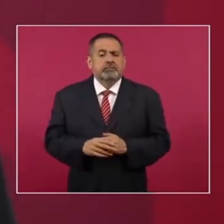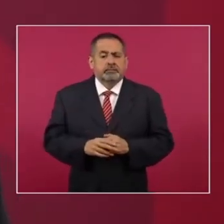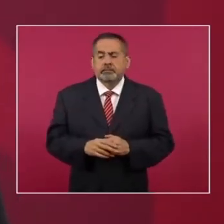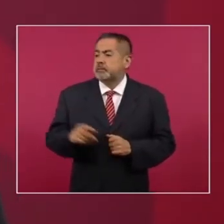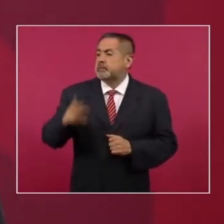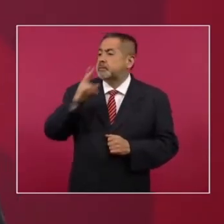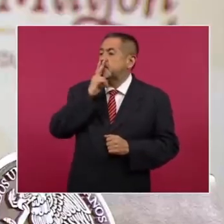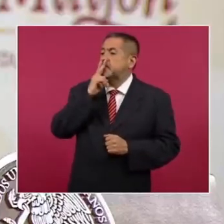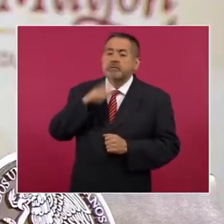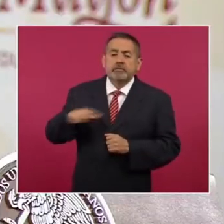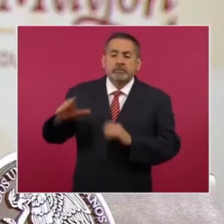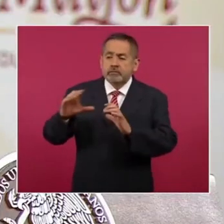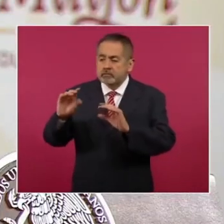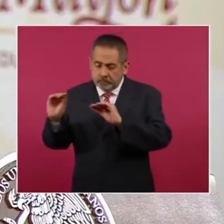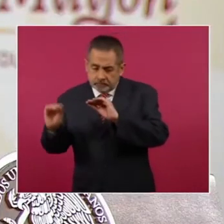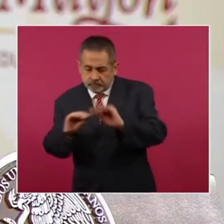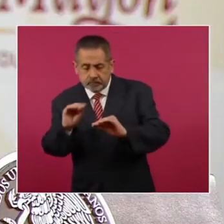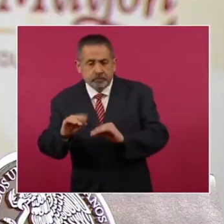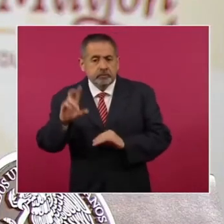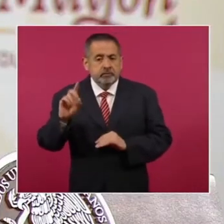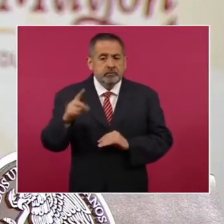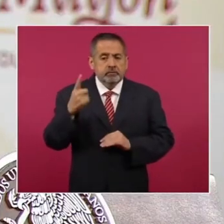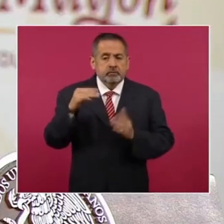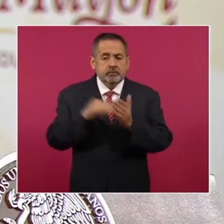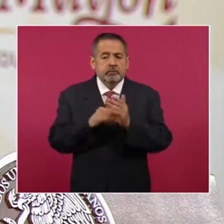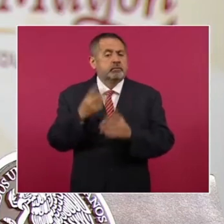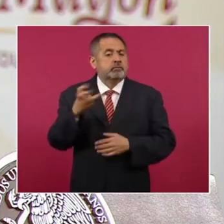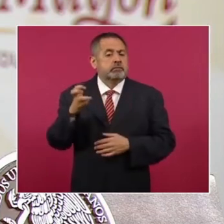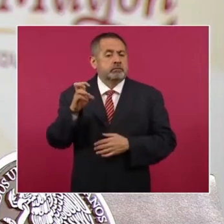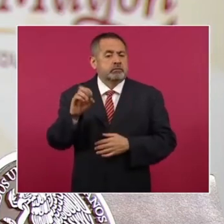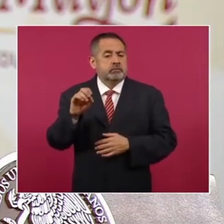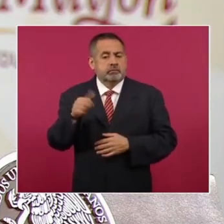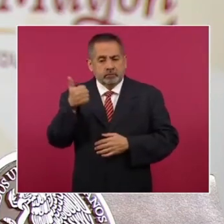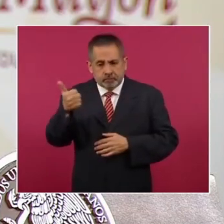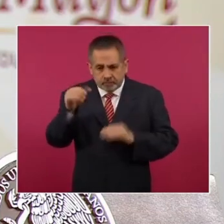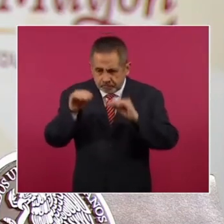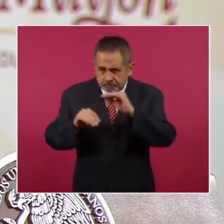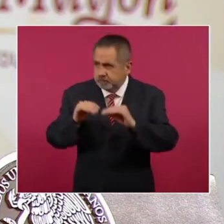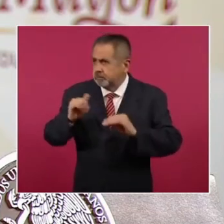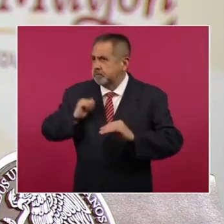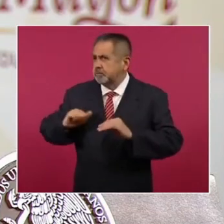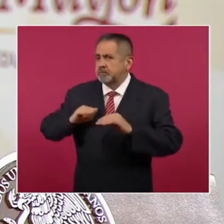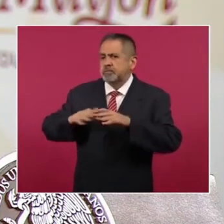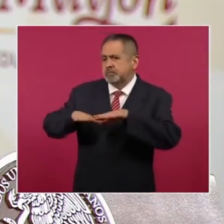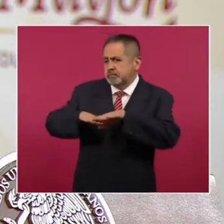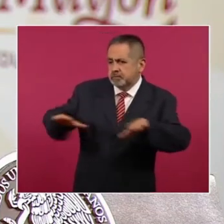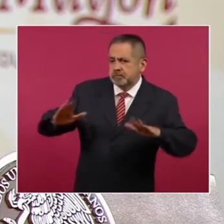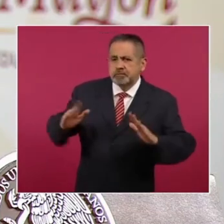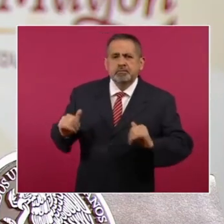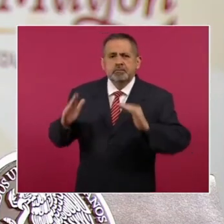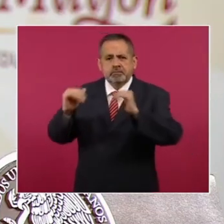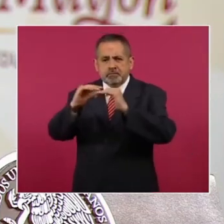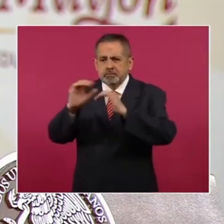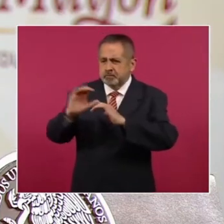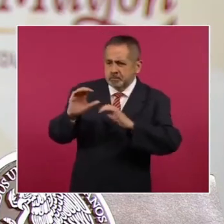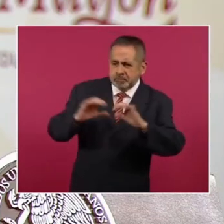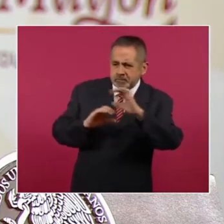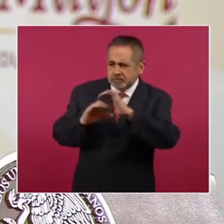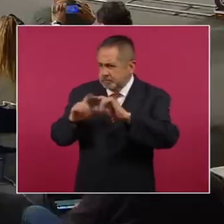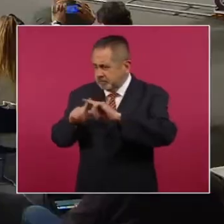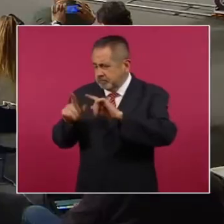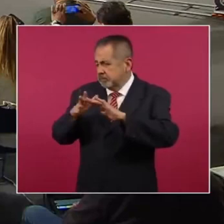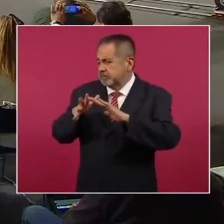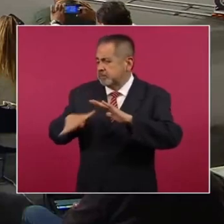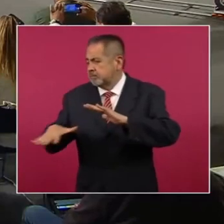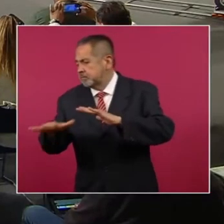31 mil 306 bienes inmuebles, cimientos, basamentos y albarradas,